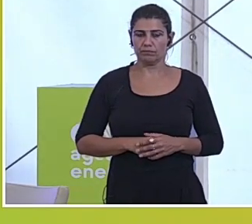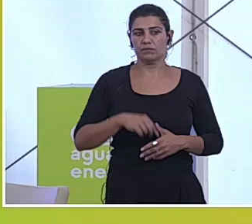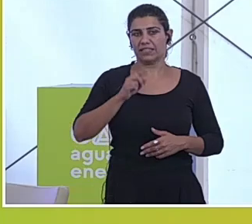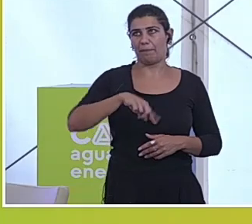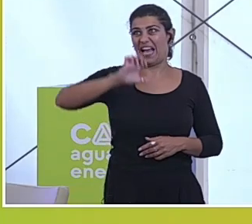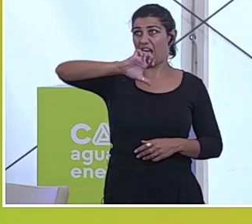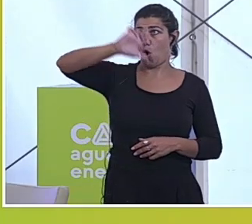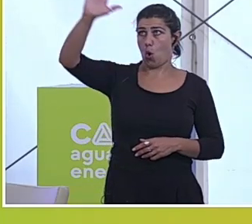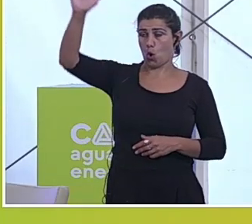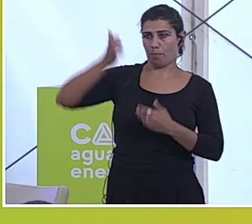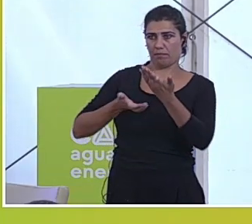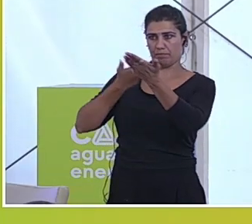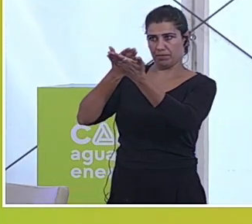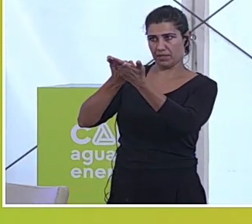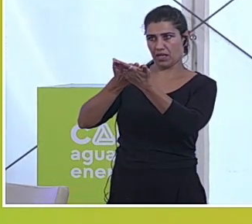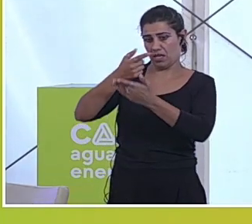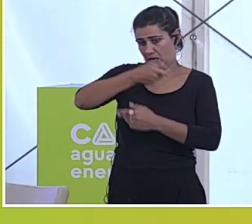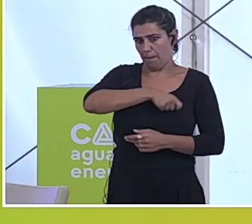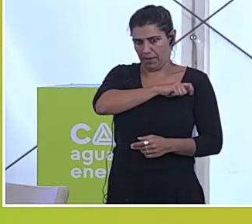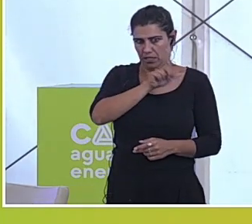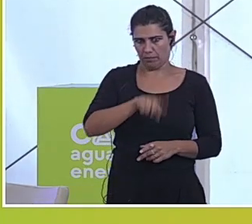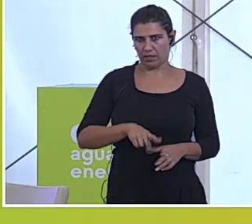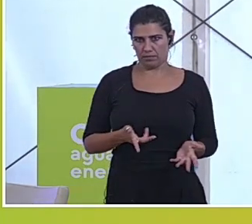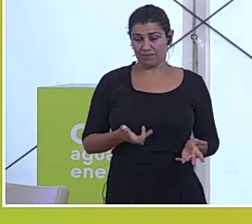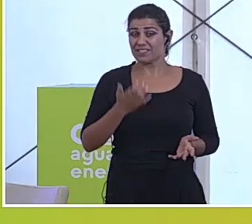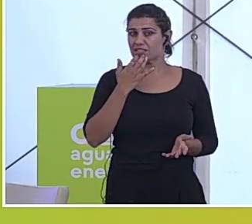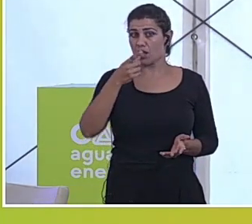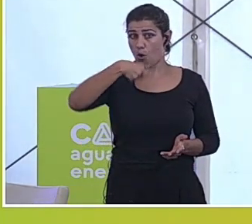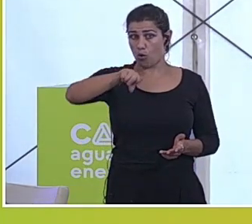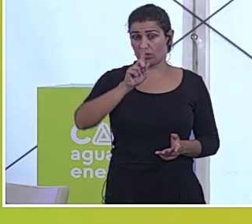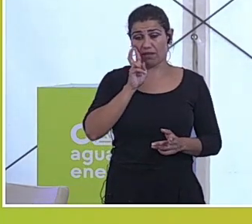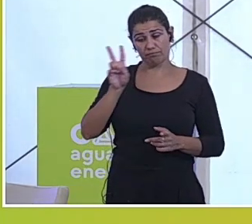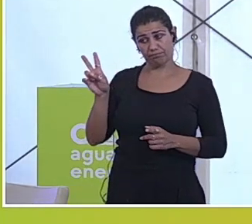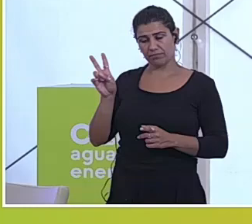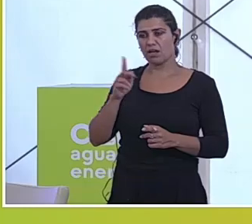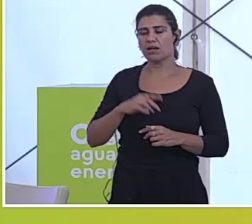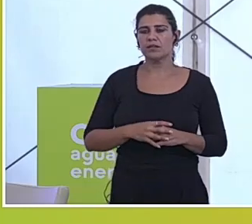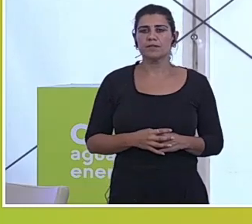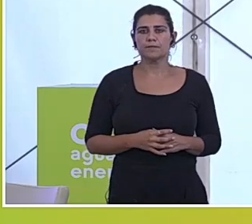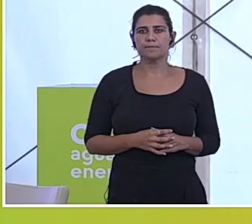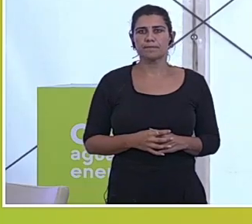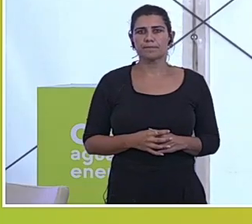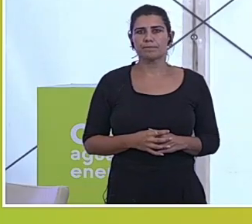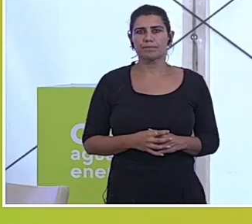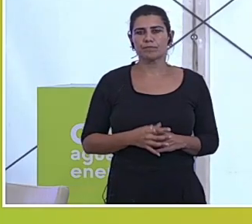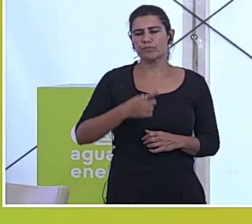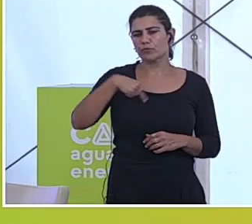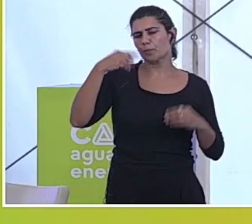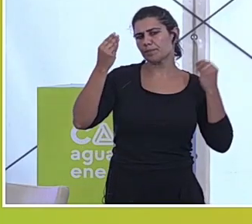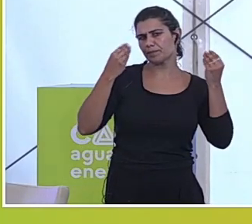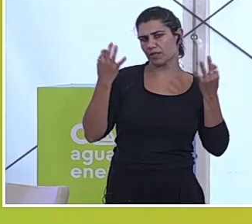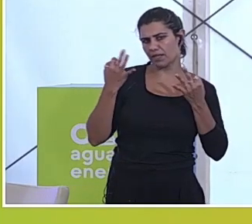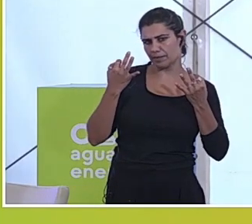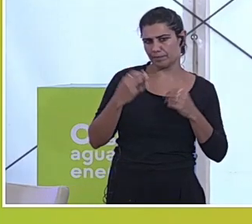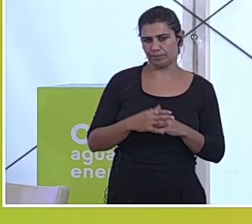y también para España, ¿no? Entonces, si se fijan en la presentación, lo que se está planteando es que la fuente principal son